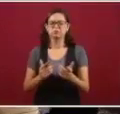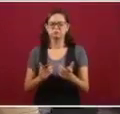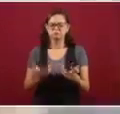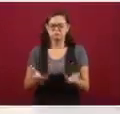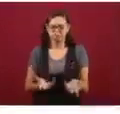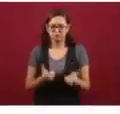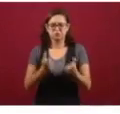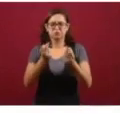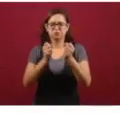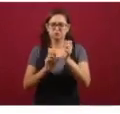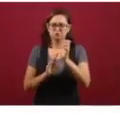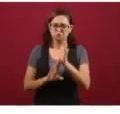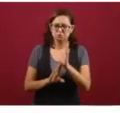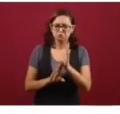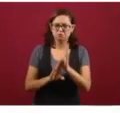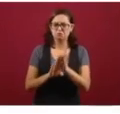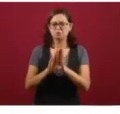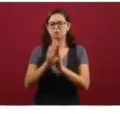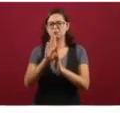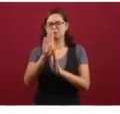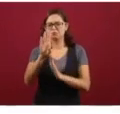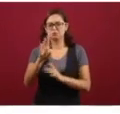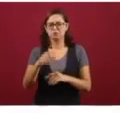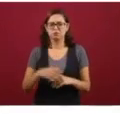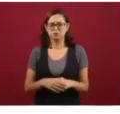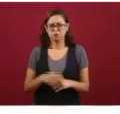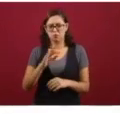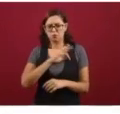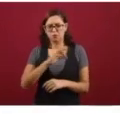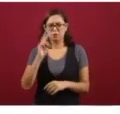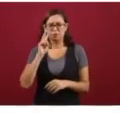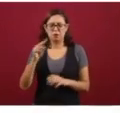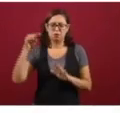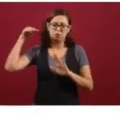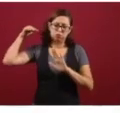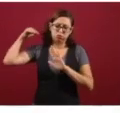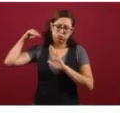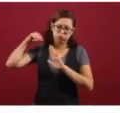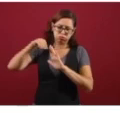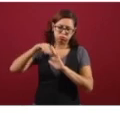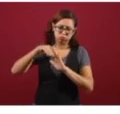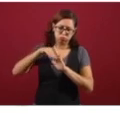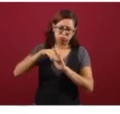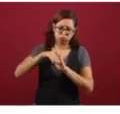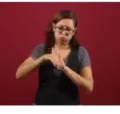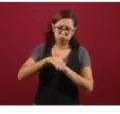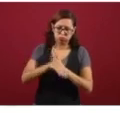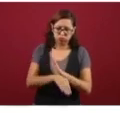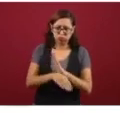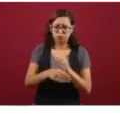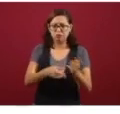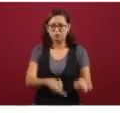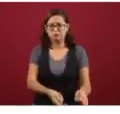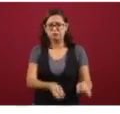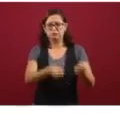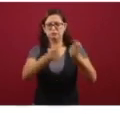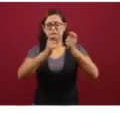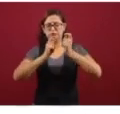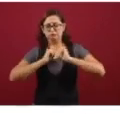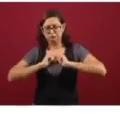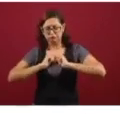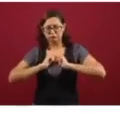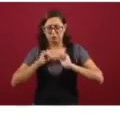recuperándose la producción? ¿Cómo se cayó? ¿Cómo la recibimos? ¿Y cómo ha